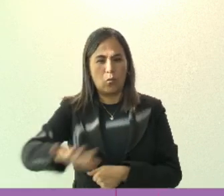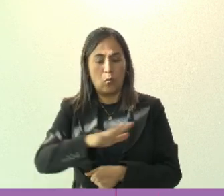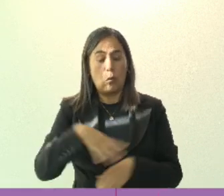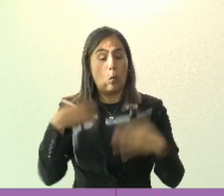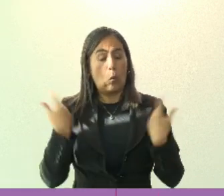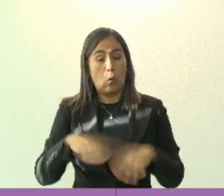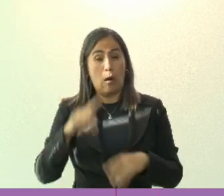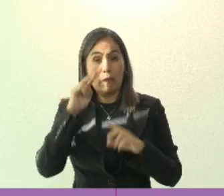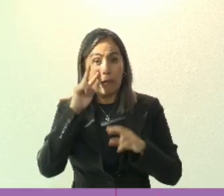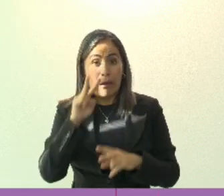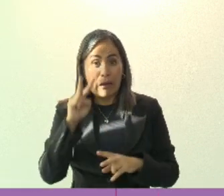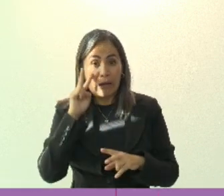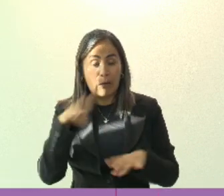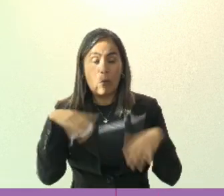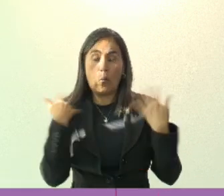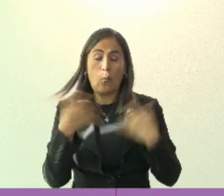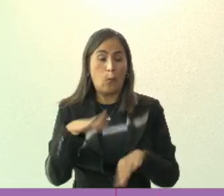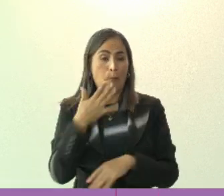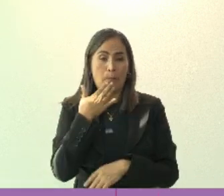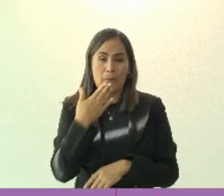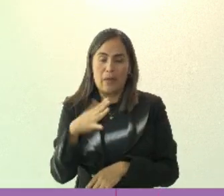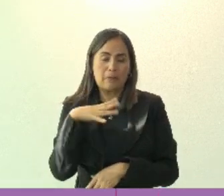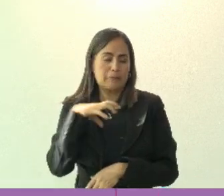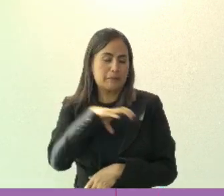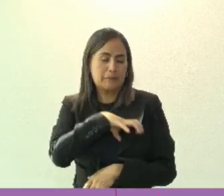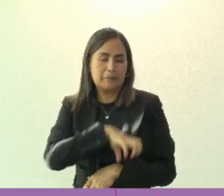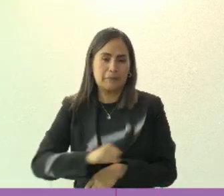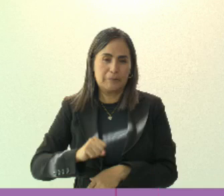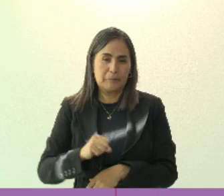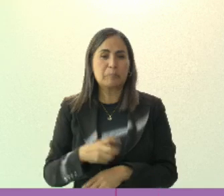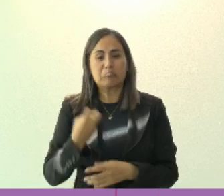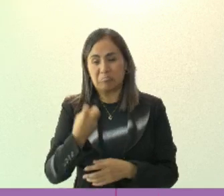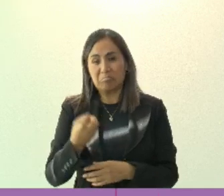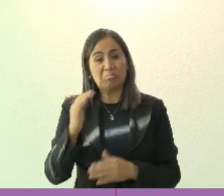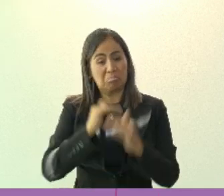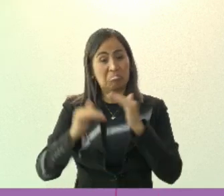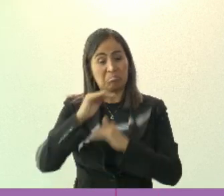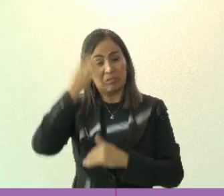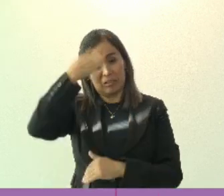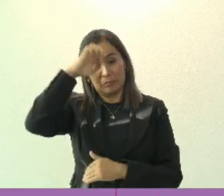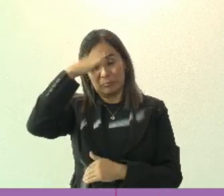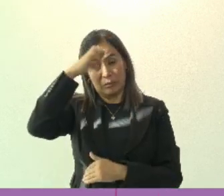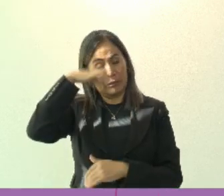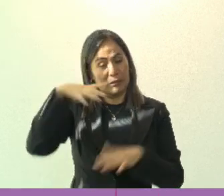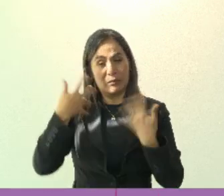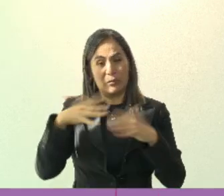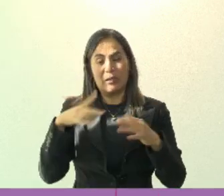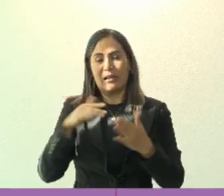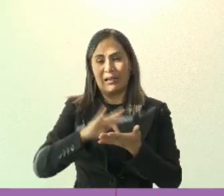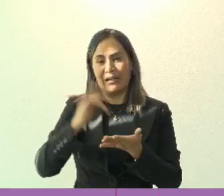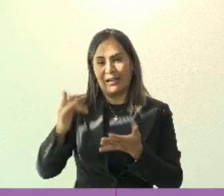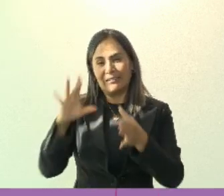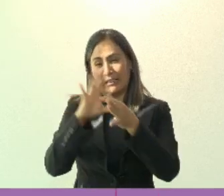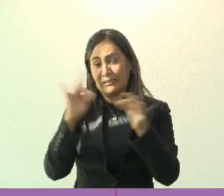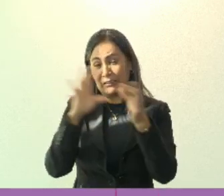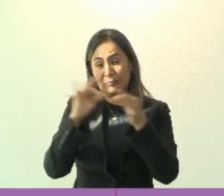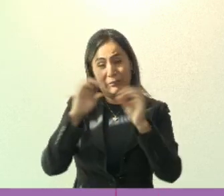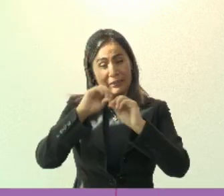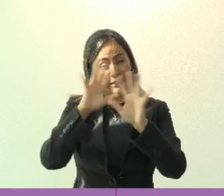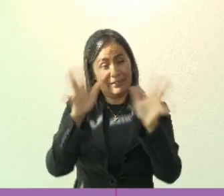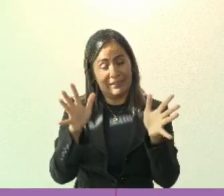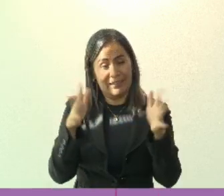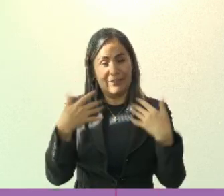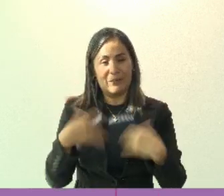deleite escucharlo y por supuesto que tiene toda la autoridad para ello, ¿verdad? Muchas gracias por sus comentarios, que estoy cierta